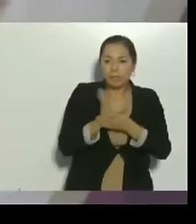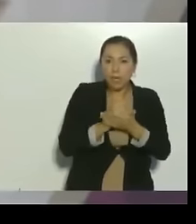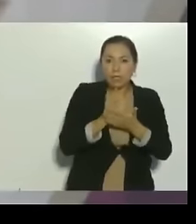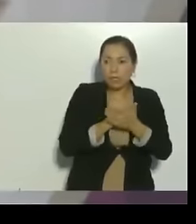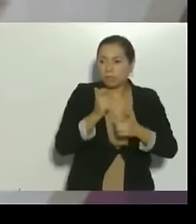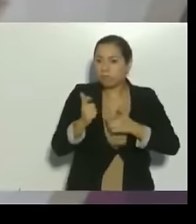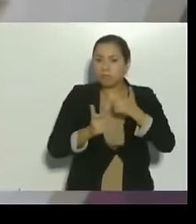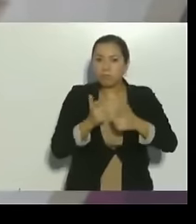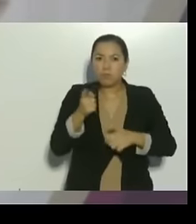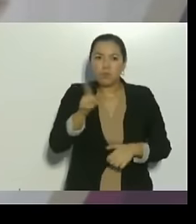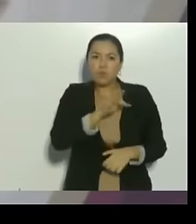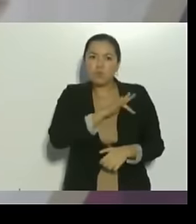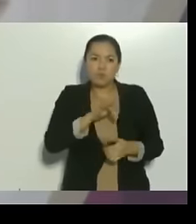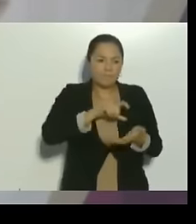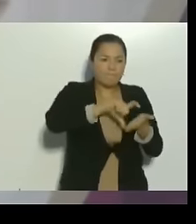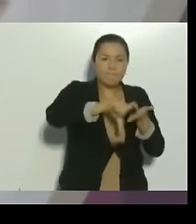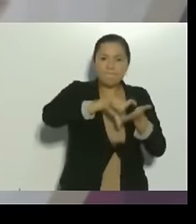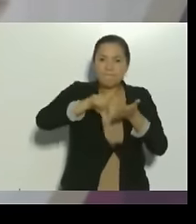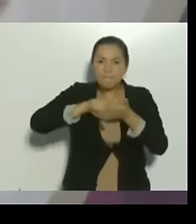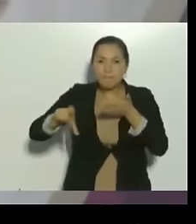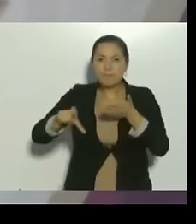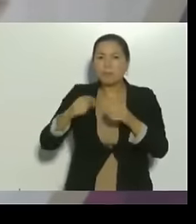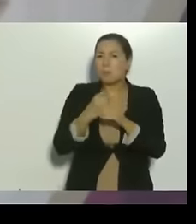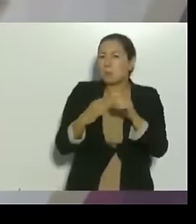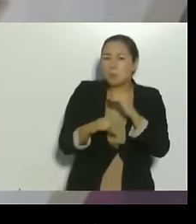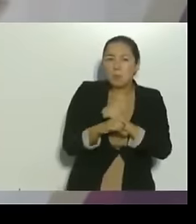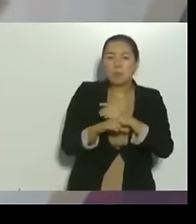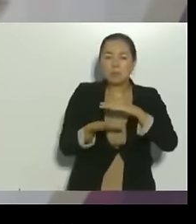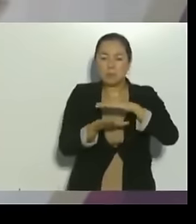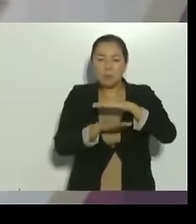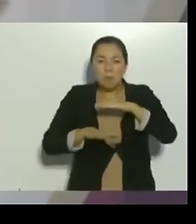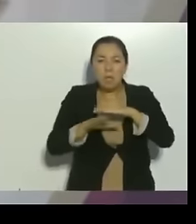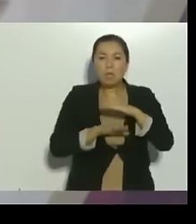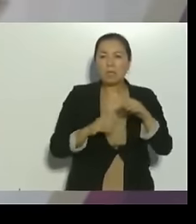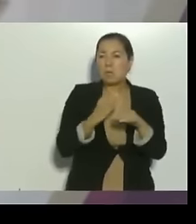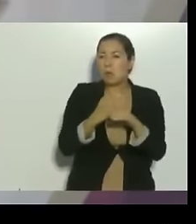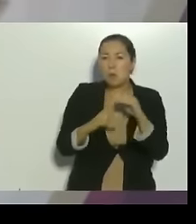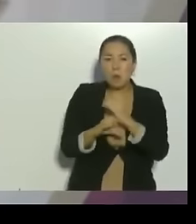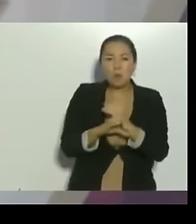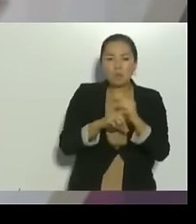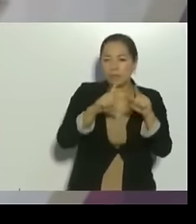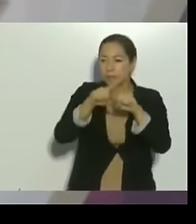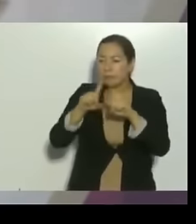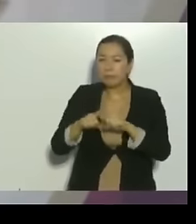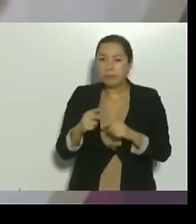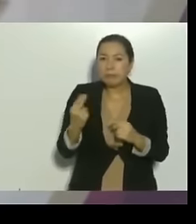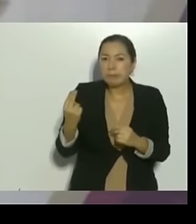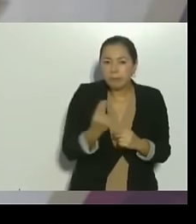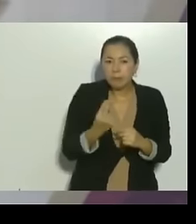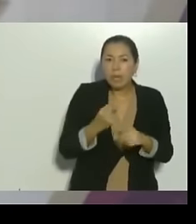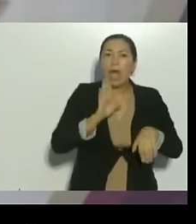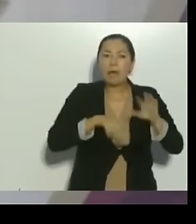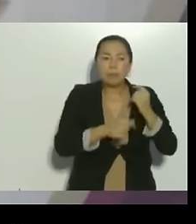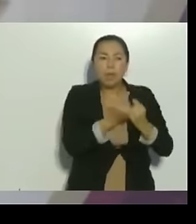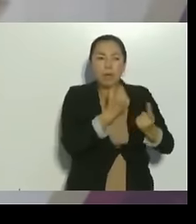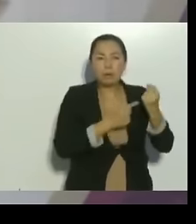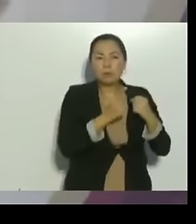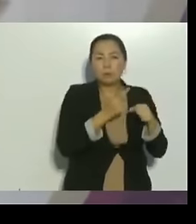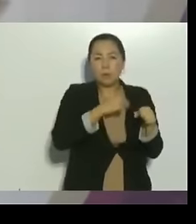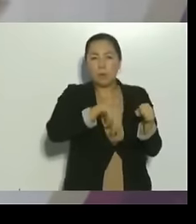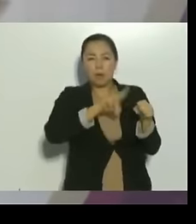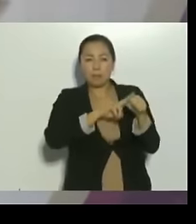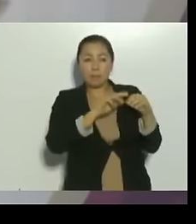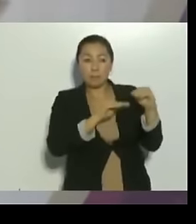consumir lo básico y a veces hasta lo no básico Y de esa